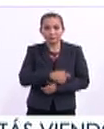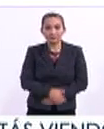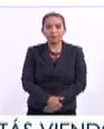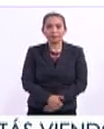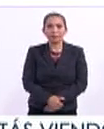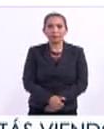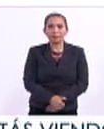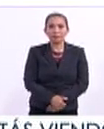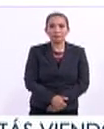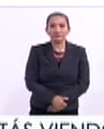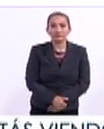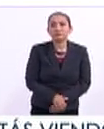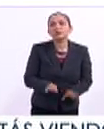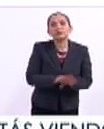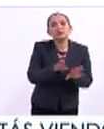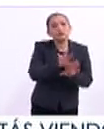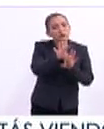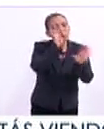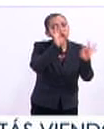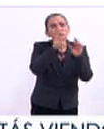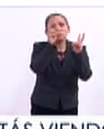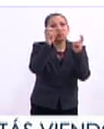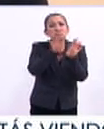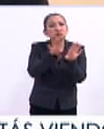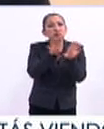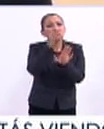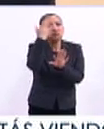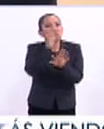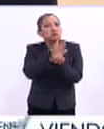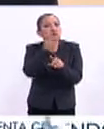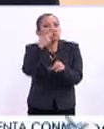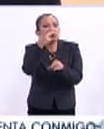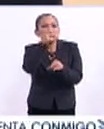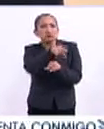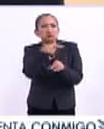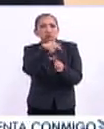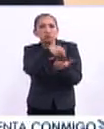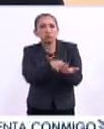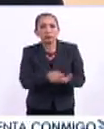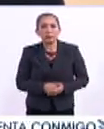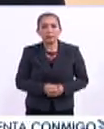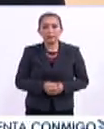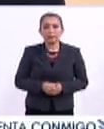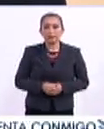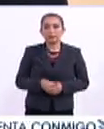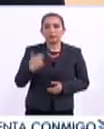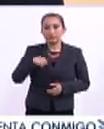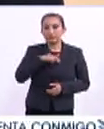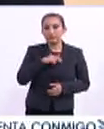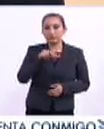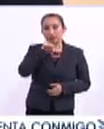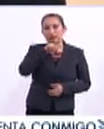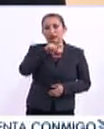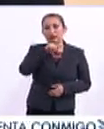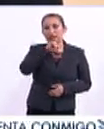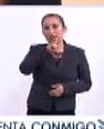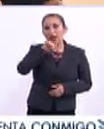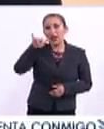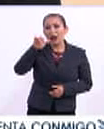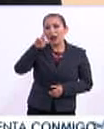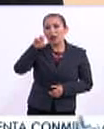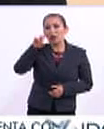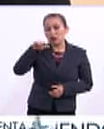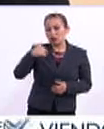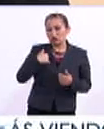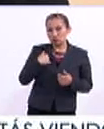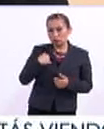Sí, totalmente. ¿Y cómo escogen los temas? Pues ahí sí que somos Natalia Jardón y yo, somos básicamente los que